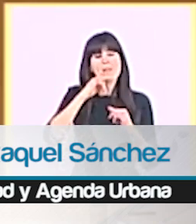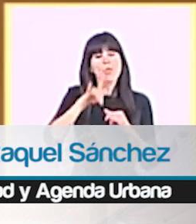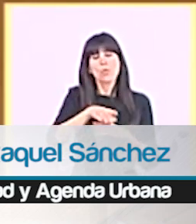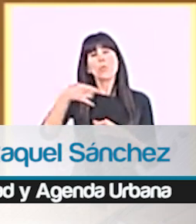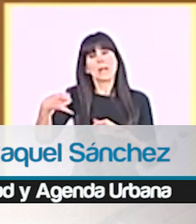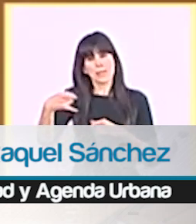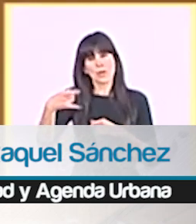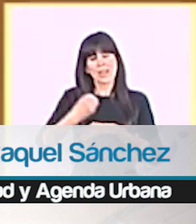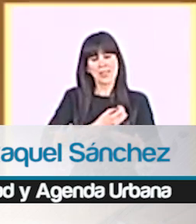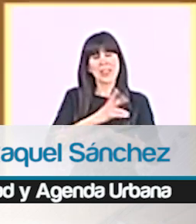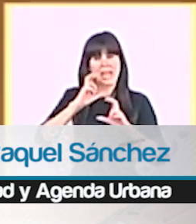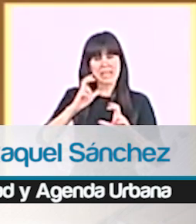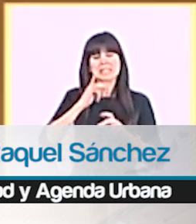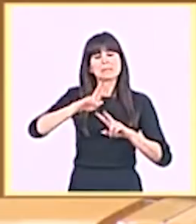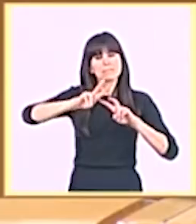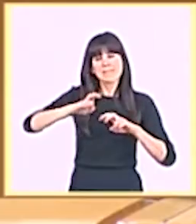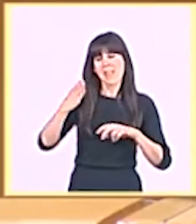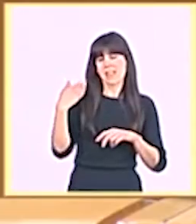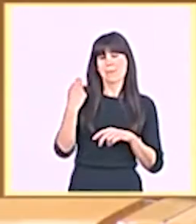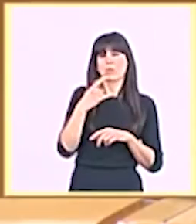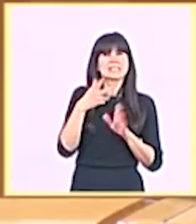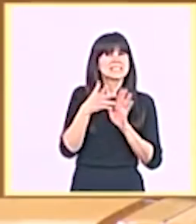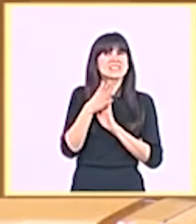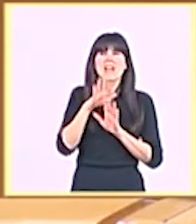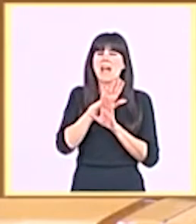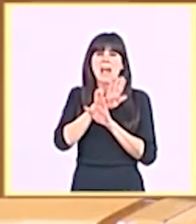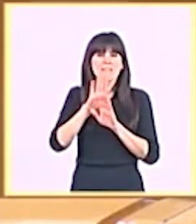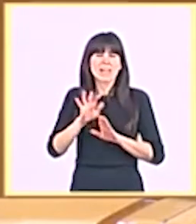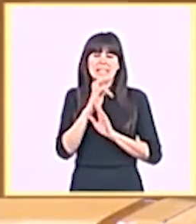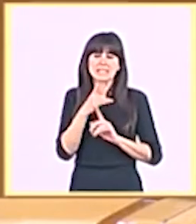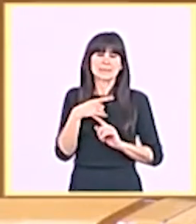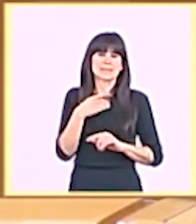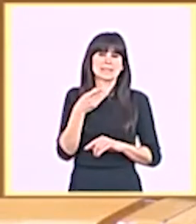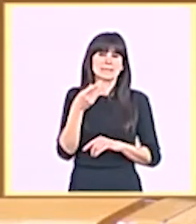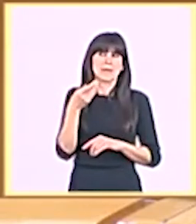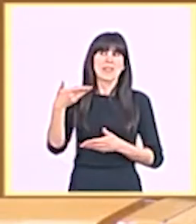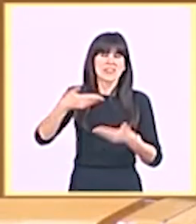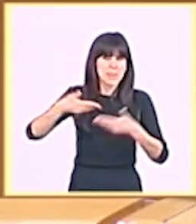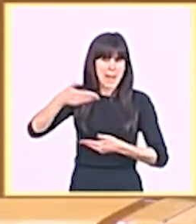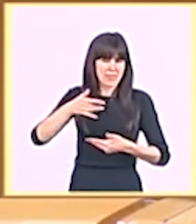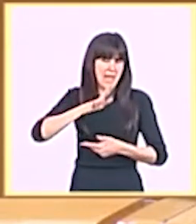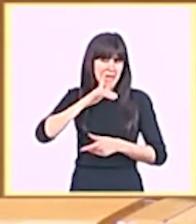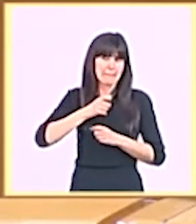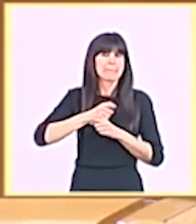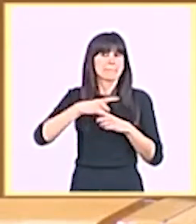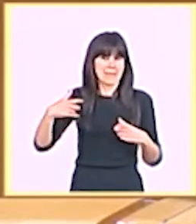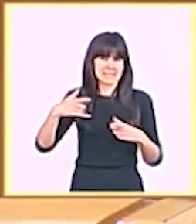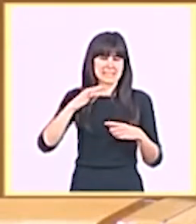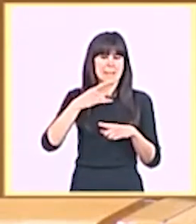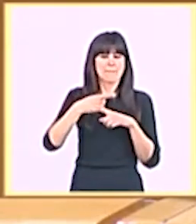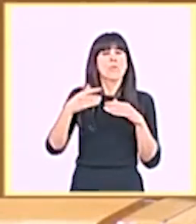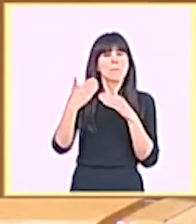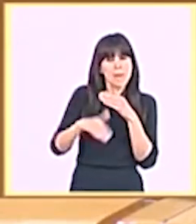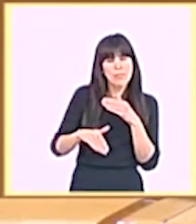de que con los incrementos de demanda esperados a medio y largo plazo hay capacidad suficiente para las circulaciones